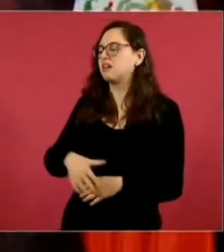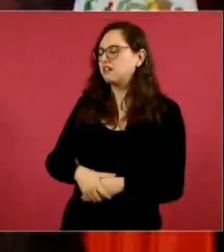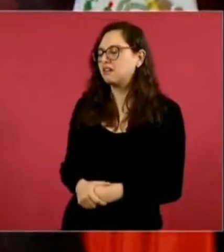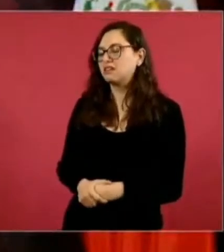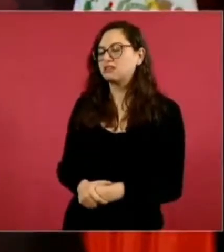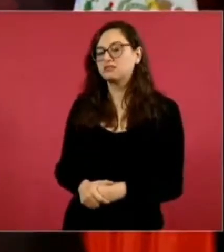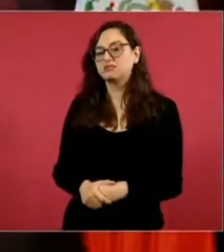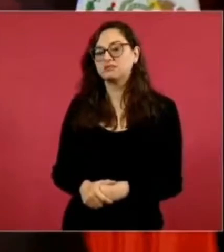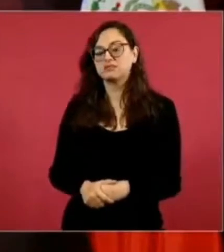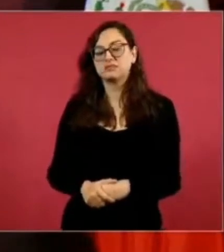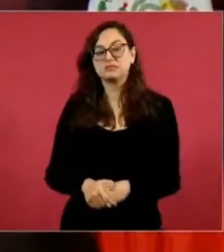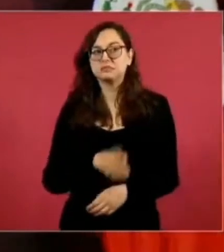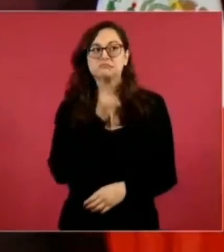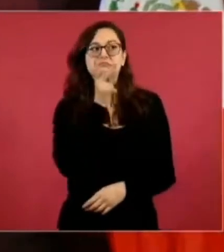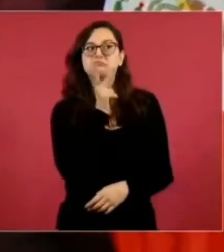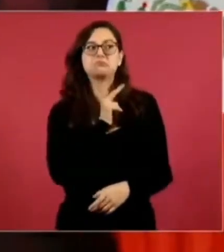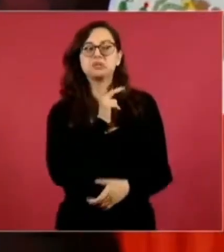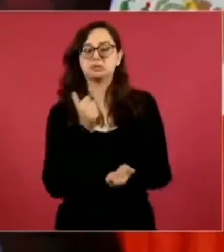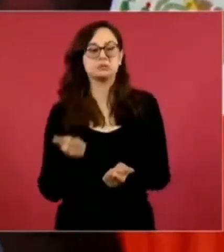Pues que